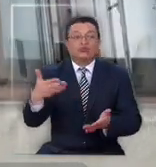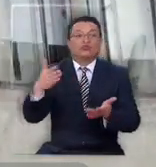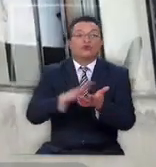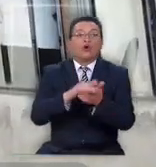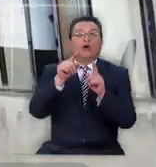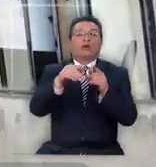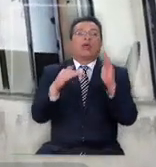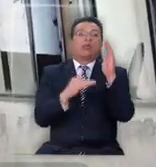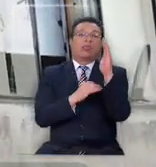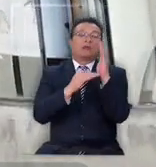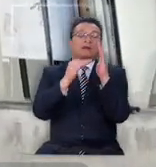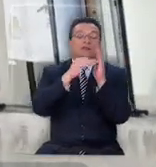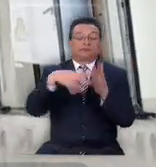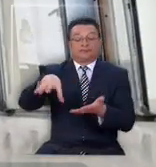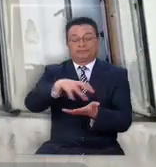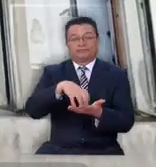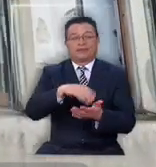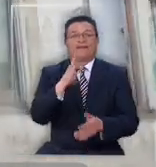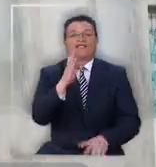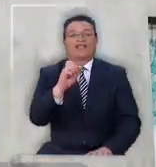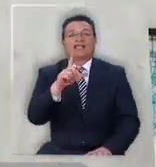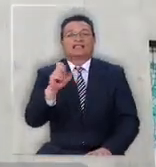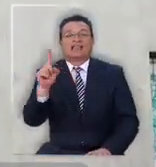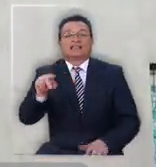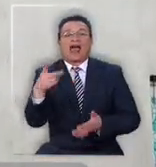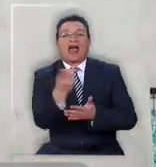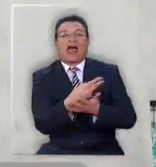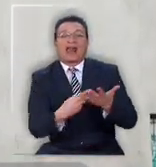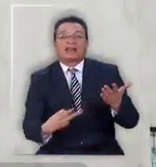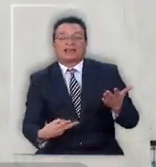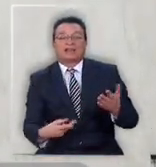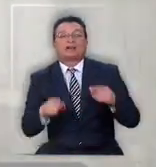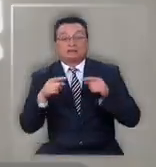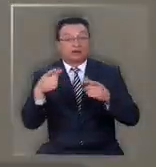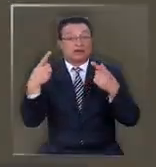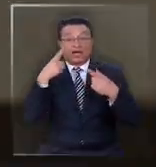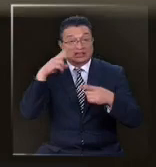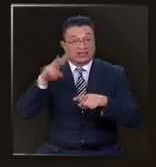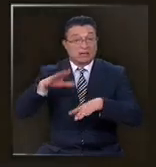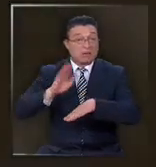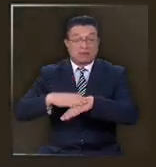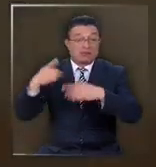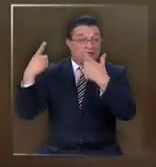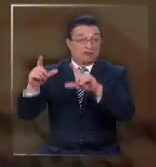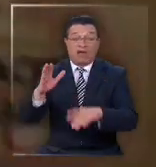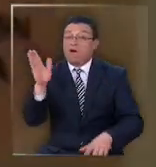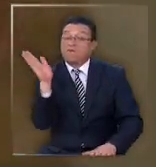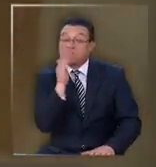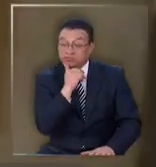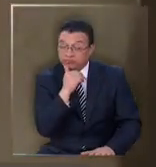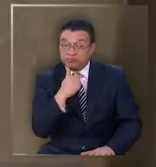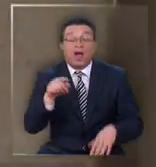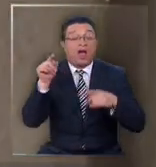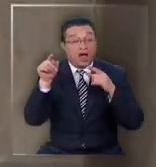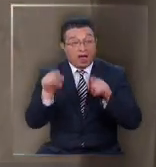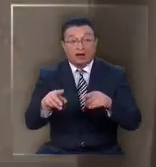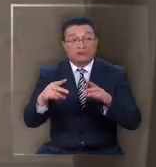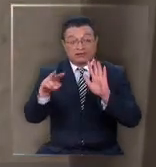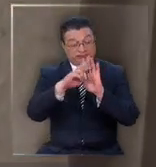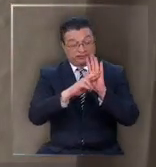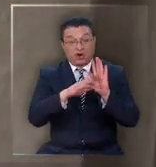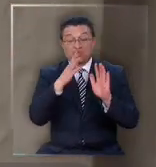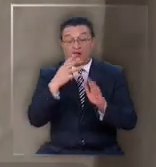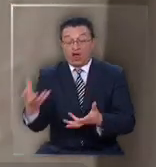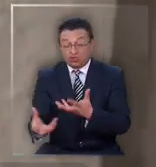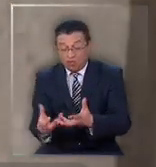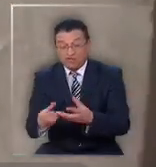este departamento del barrio de Bellas Artes. Un edificio sin certificación alguna, un departamento fuera de regla, una estufa,